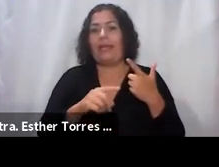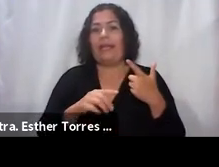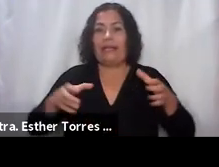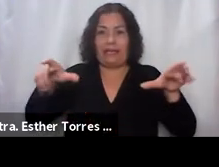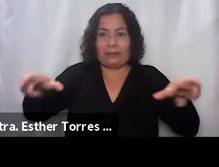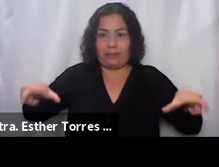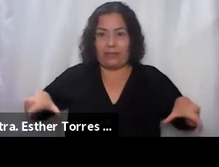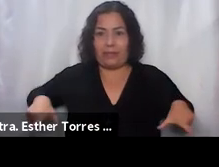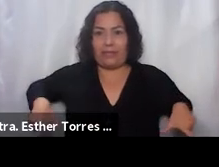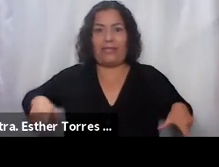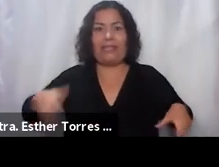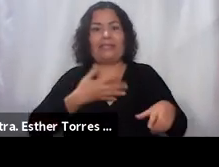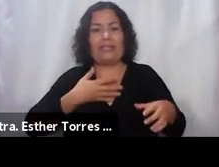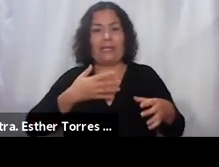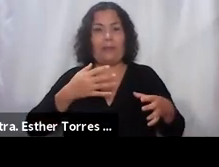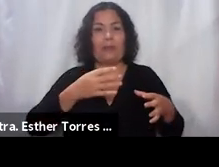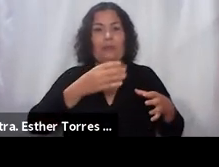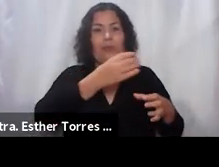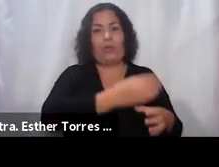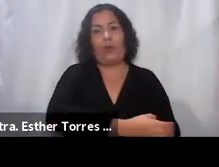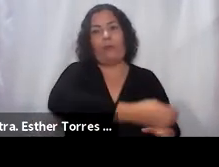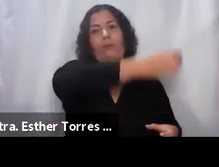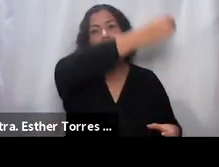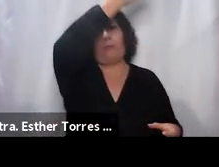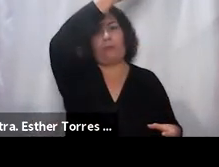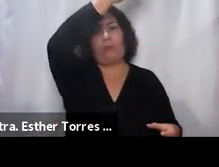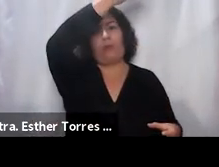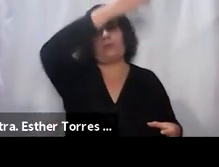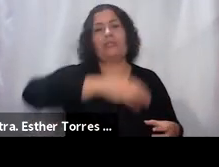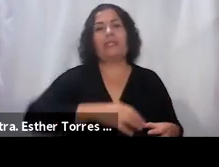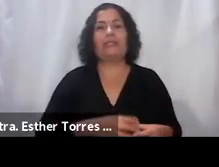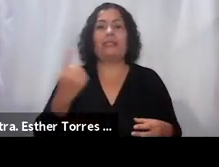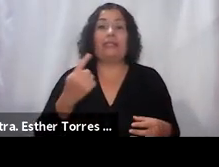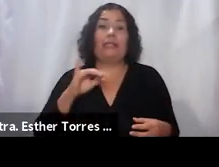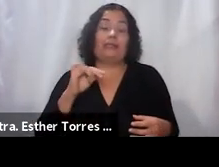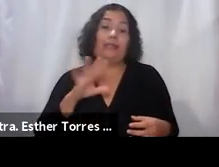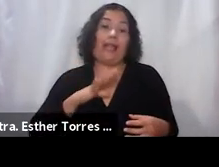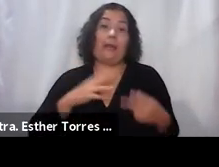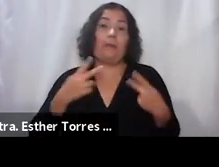de postes, ¿no? Que si fuera un usuario en silla de ruedas,